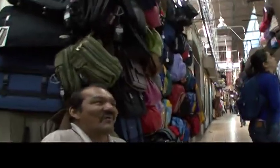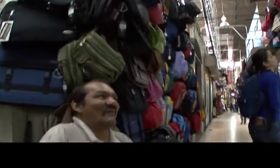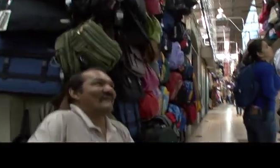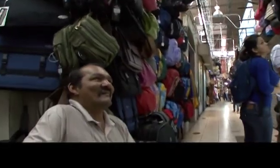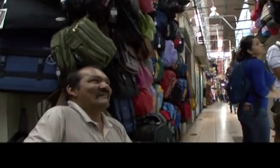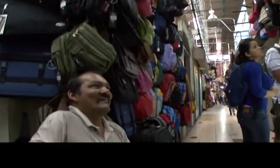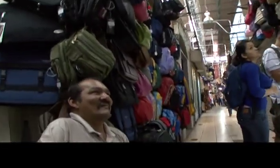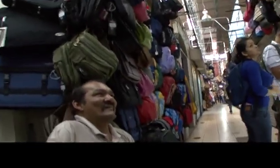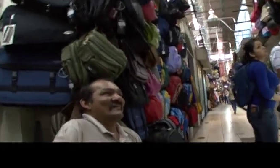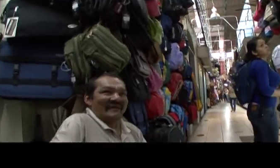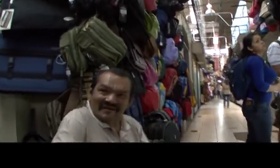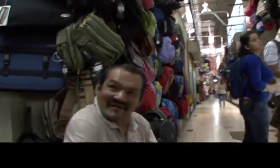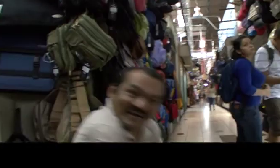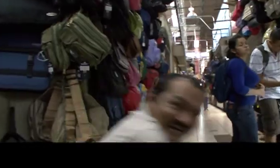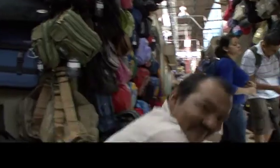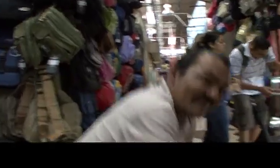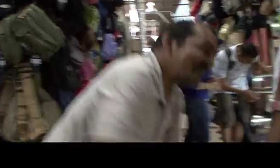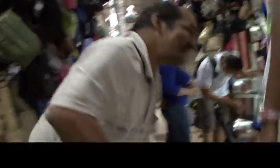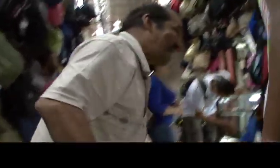lo llevo.